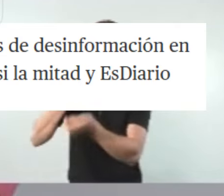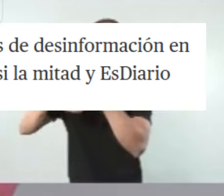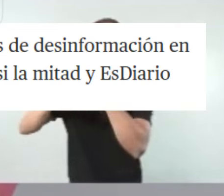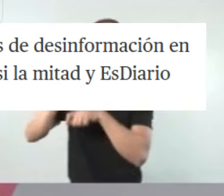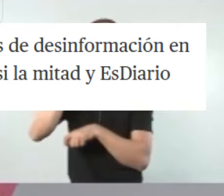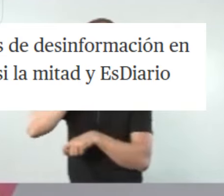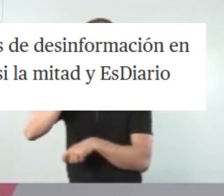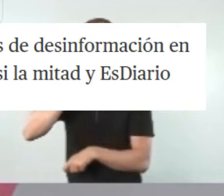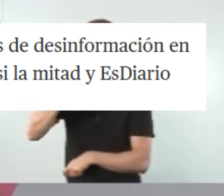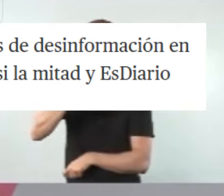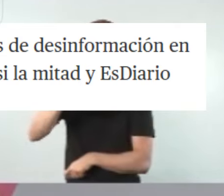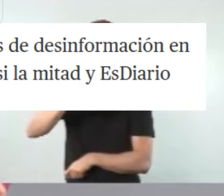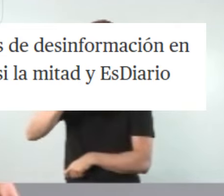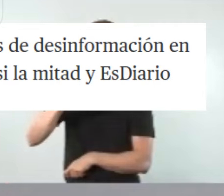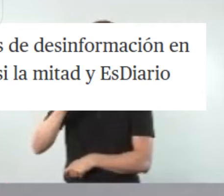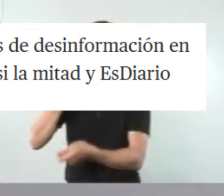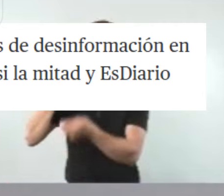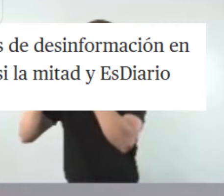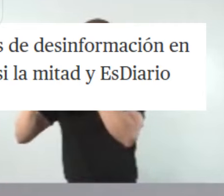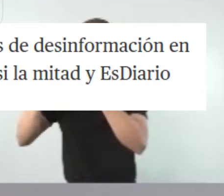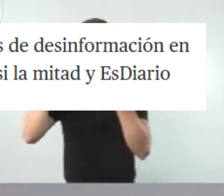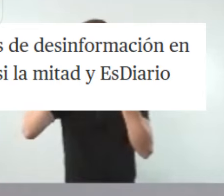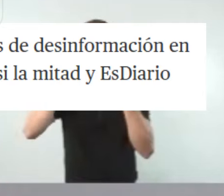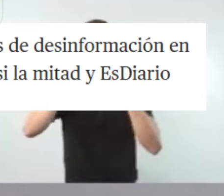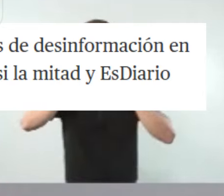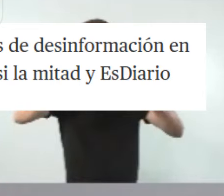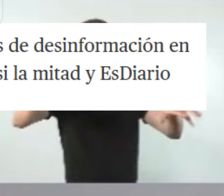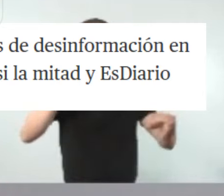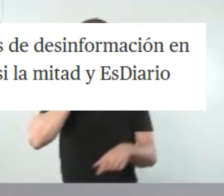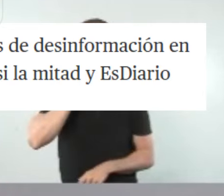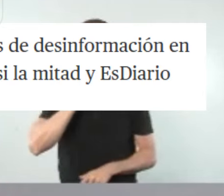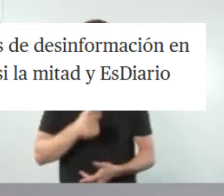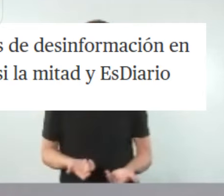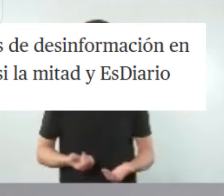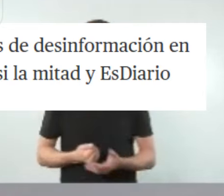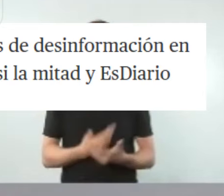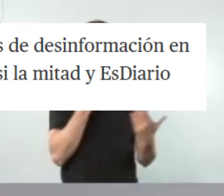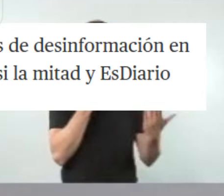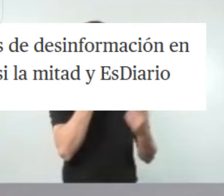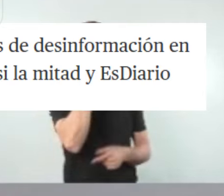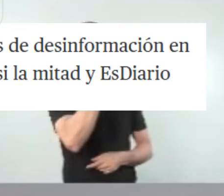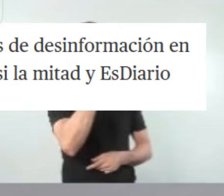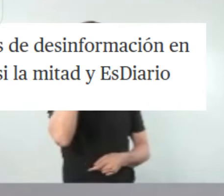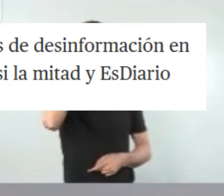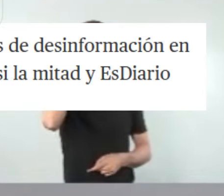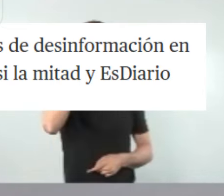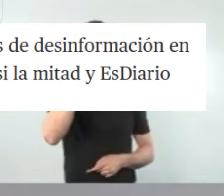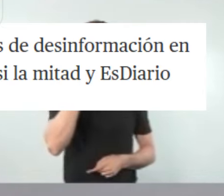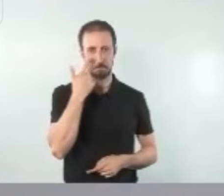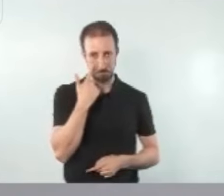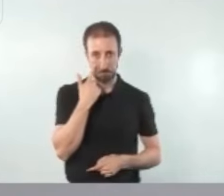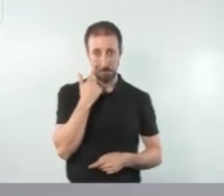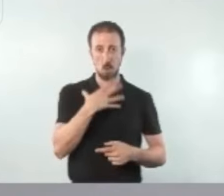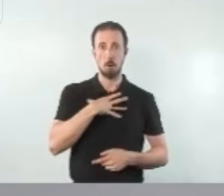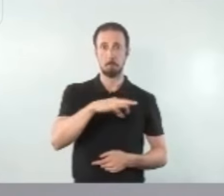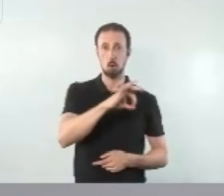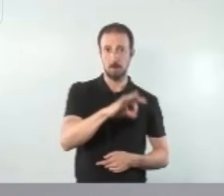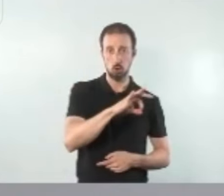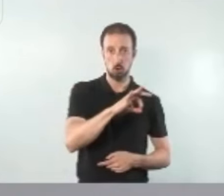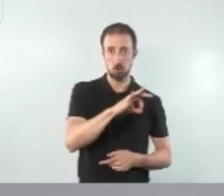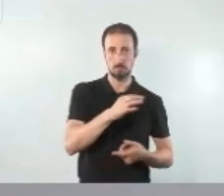usted, presidente, es gracias a usted, porque mire, si sumamos los contratos que reveló Podemos y los revelados por